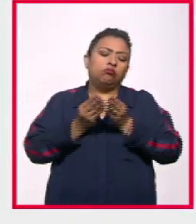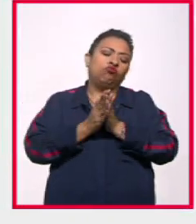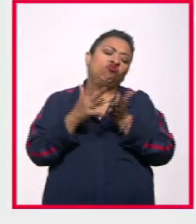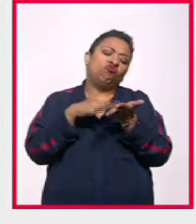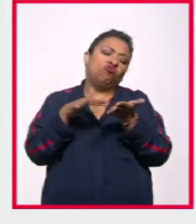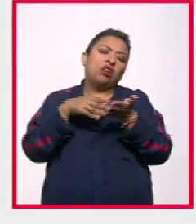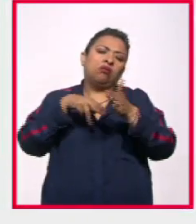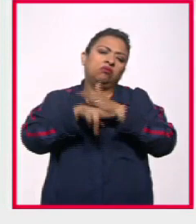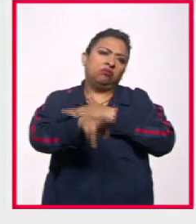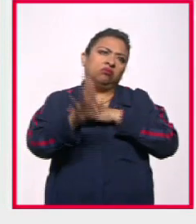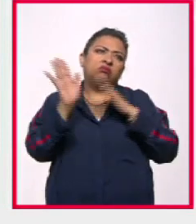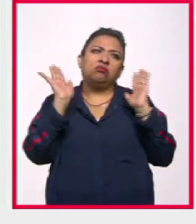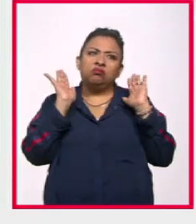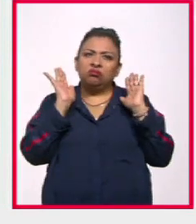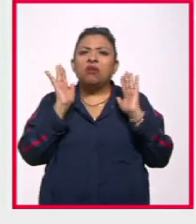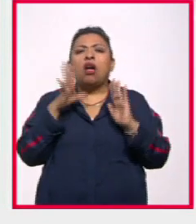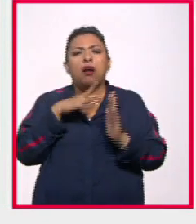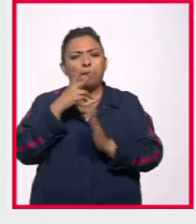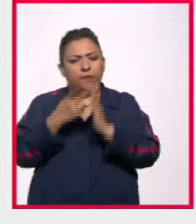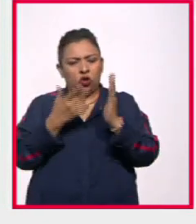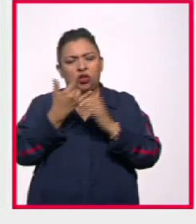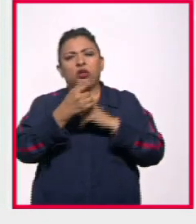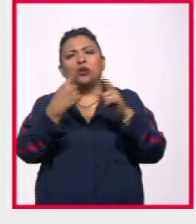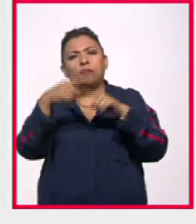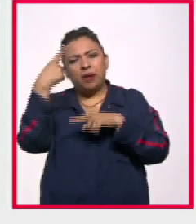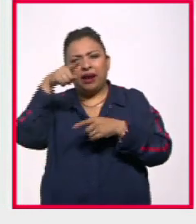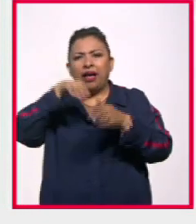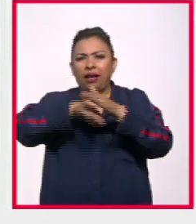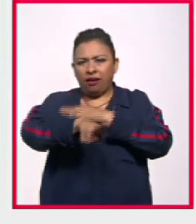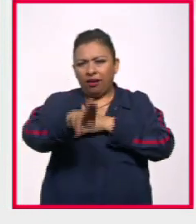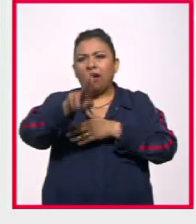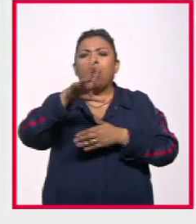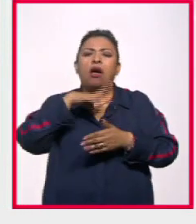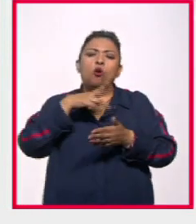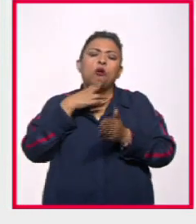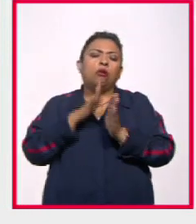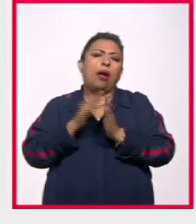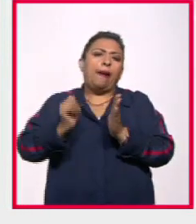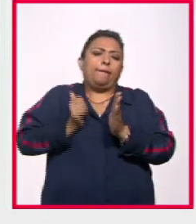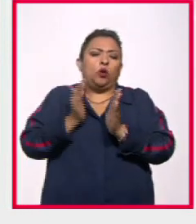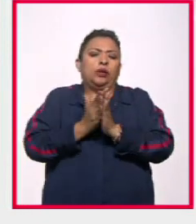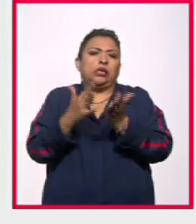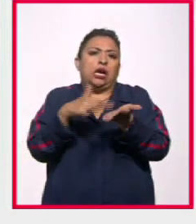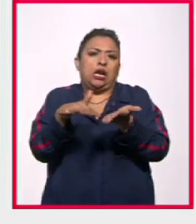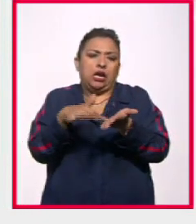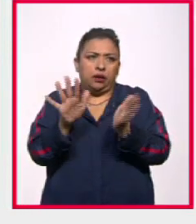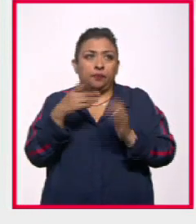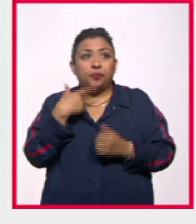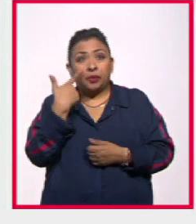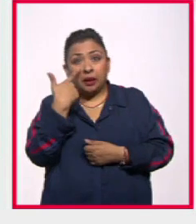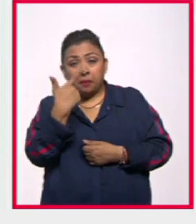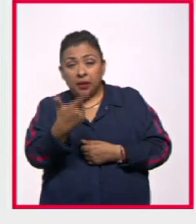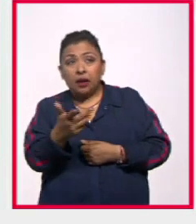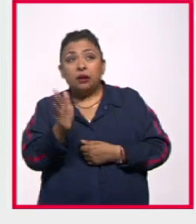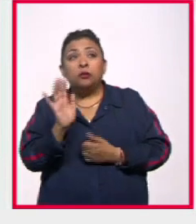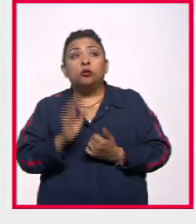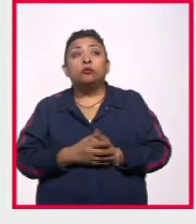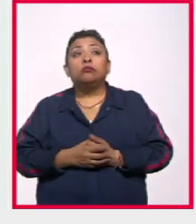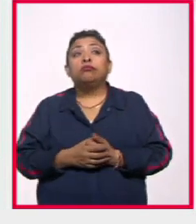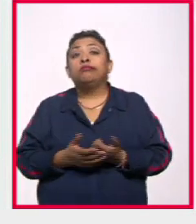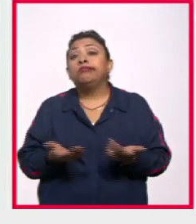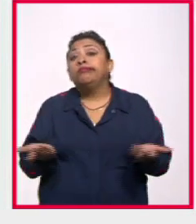metro rápido. Bueno, ha habido varios proyectos para leer en el metro, por ejemplo, desde luego, ¿no? Y bueno, veremos